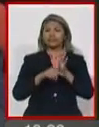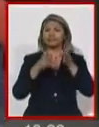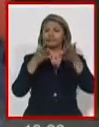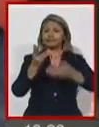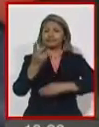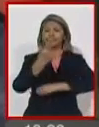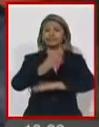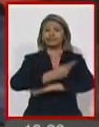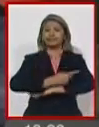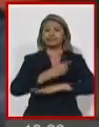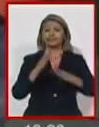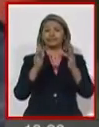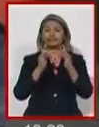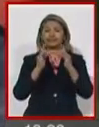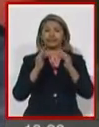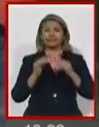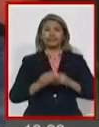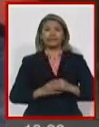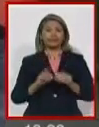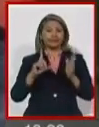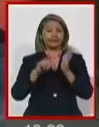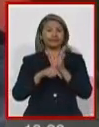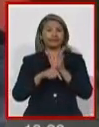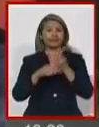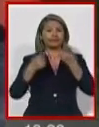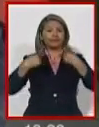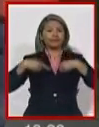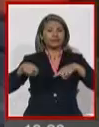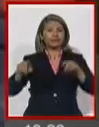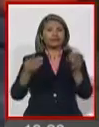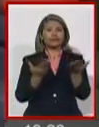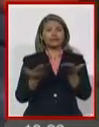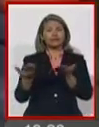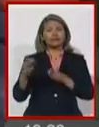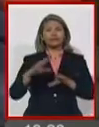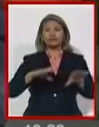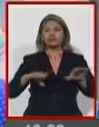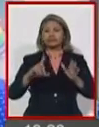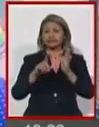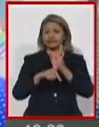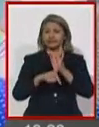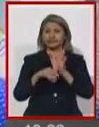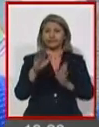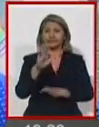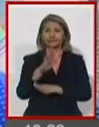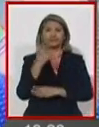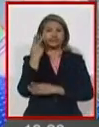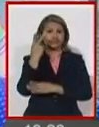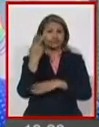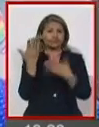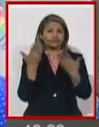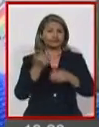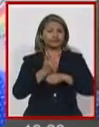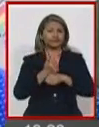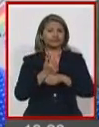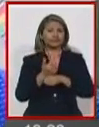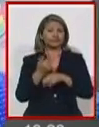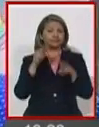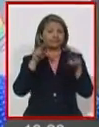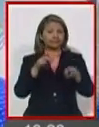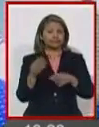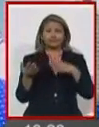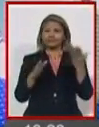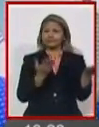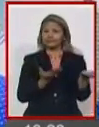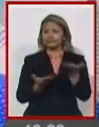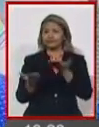dejado reposando en su cama y se puso a hacer sus quehaceres y bueno, más tarde verificó que se encontraba sin signos vitales